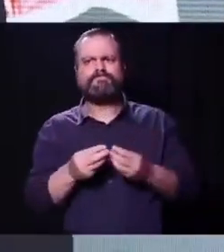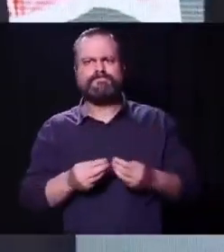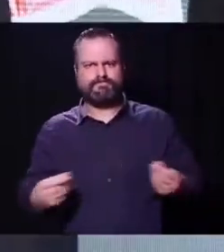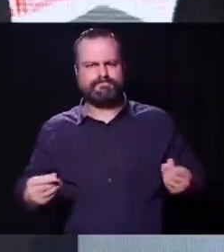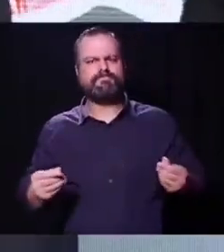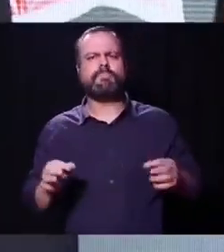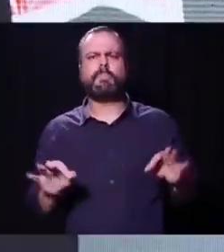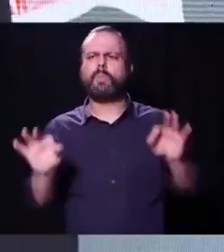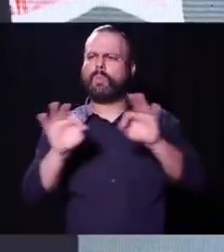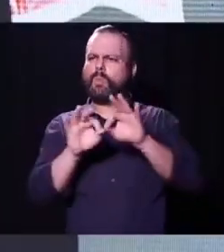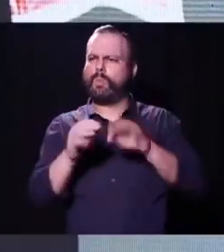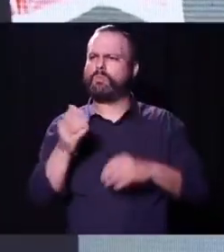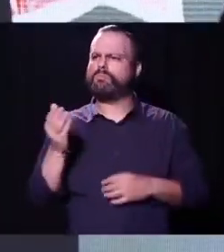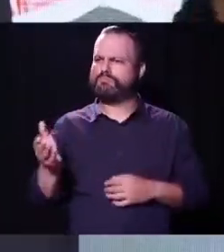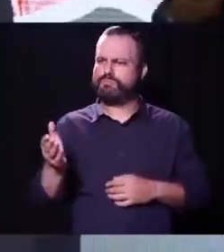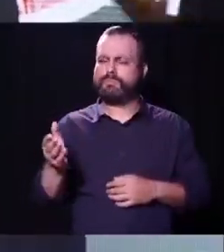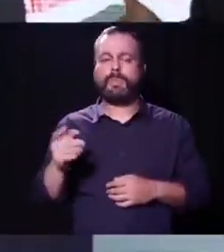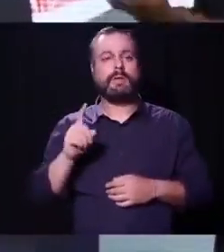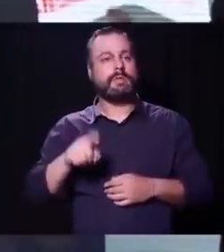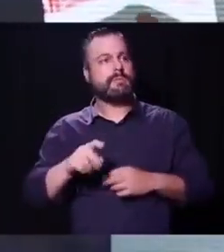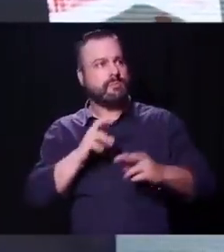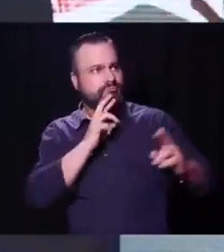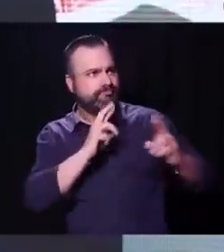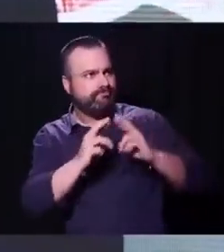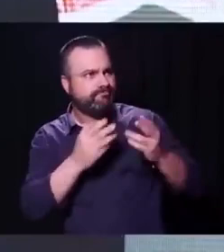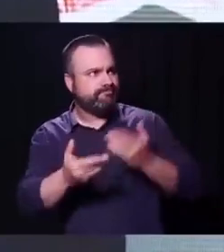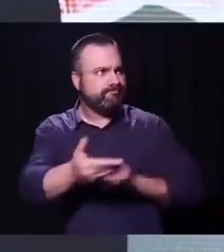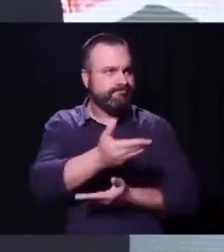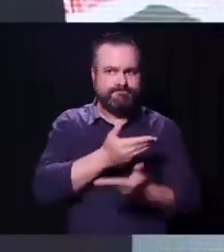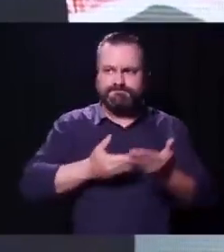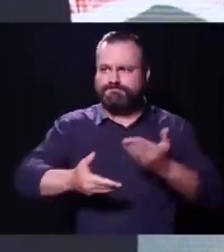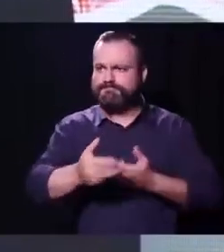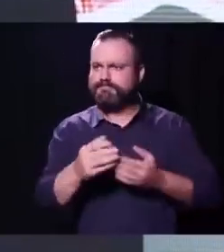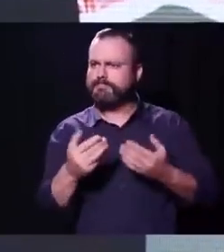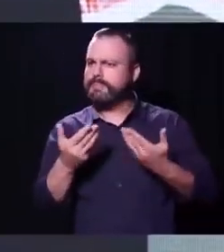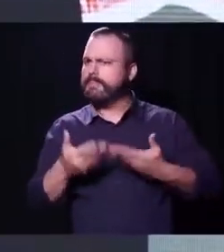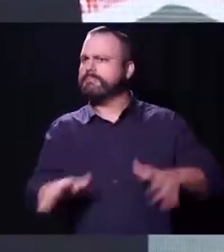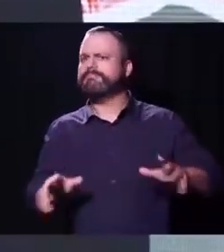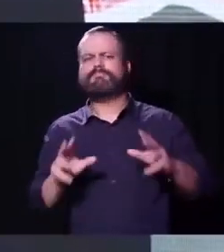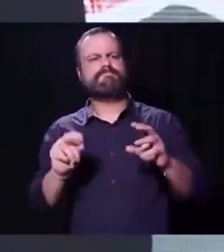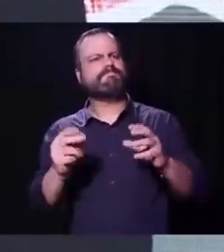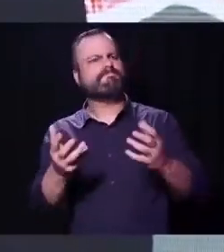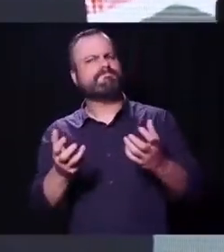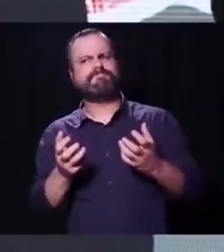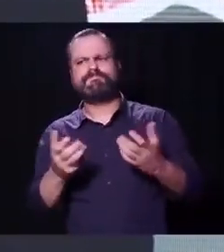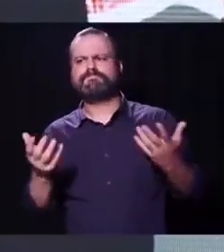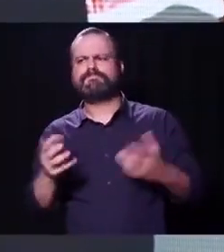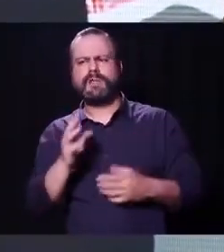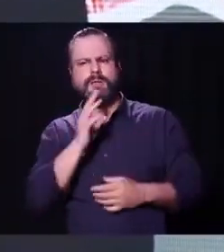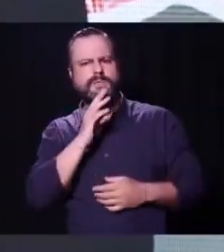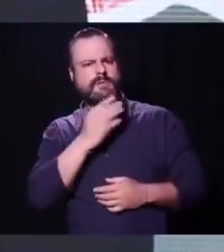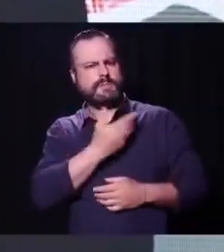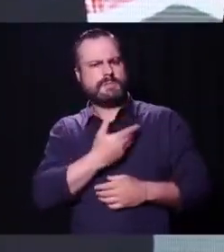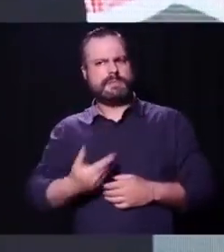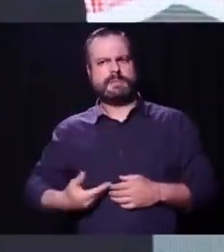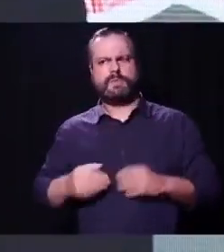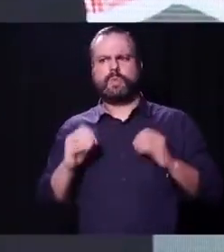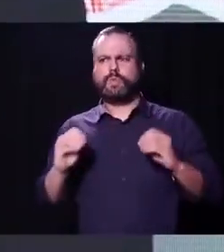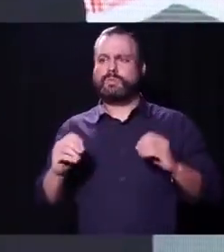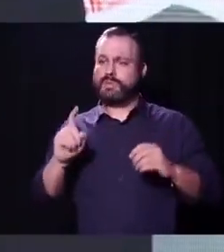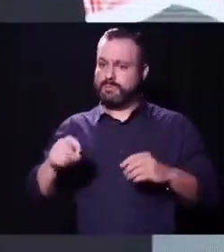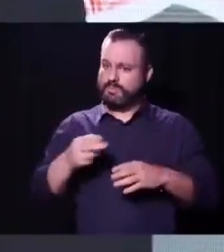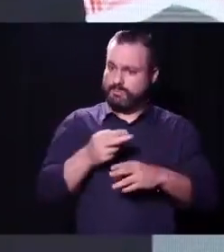Entonces, ese tipo de relación nosotros no queremos. Entonces hay que hablar con el actual presidente pronto, o sea,